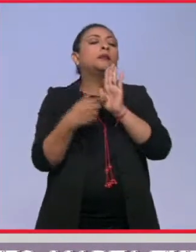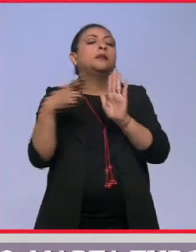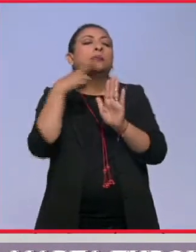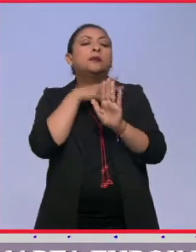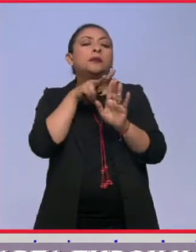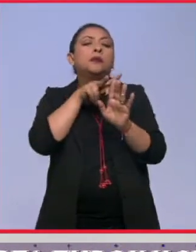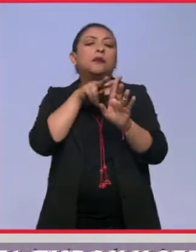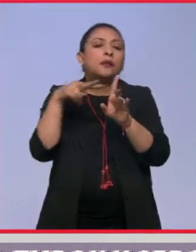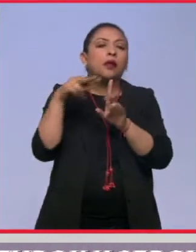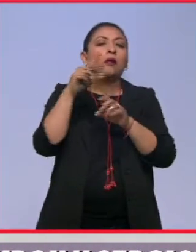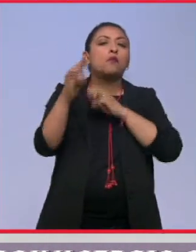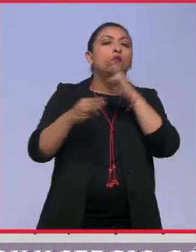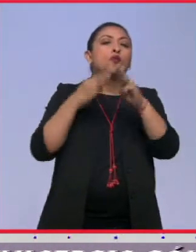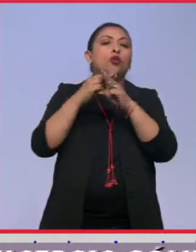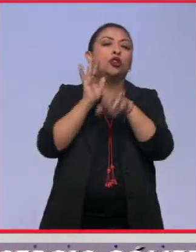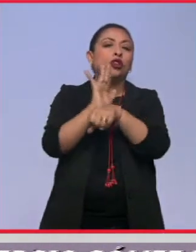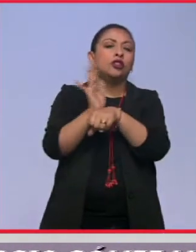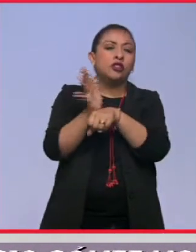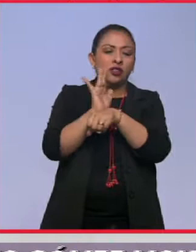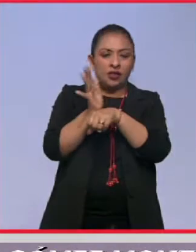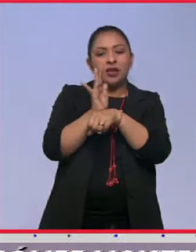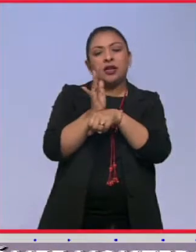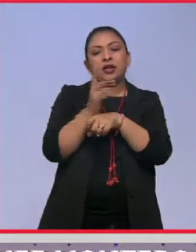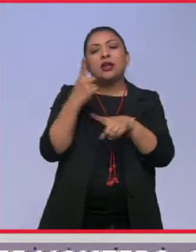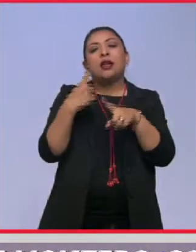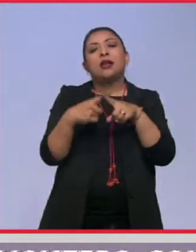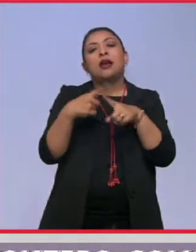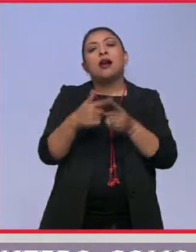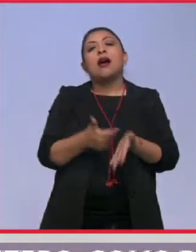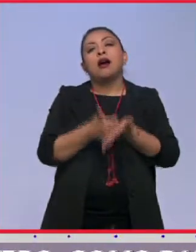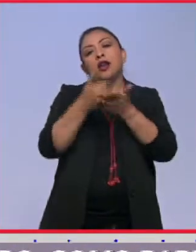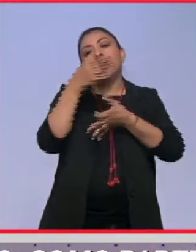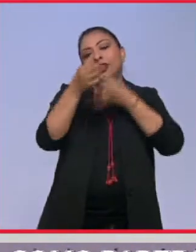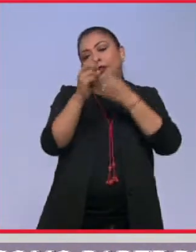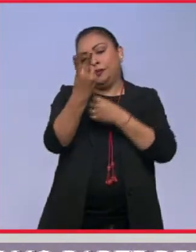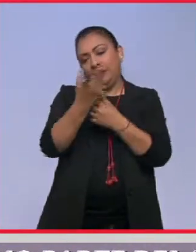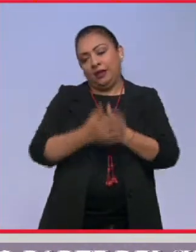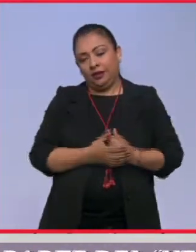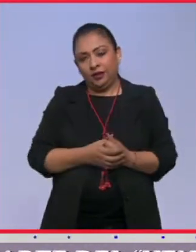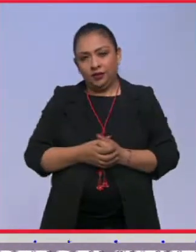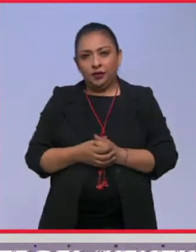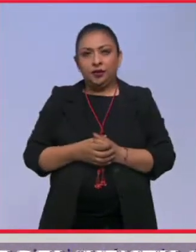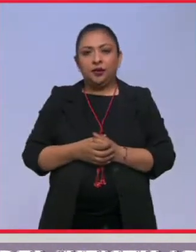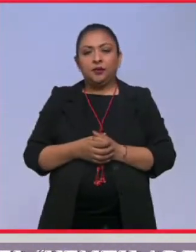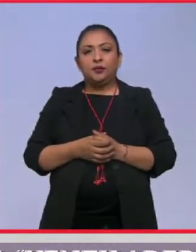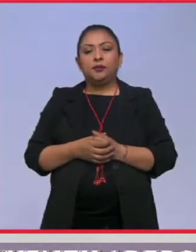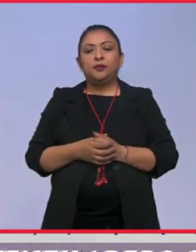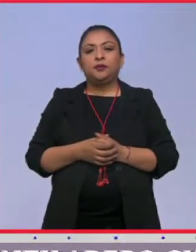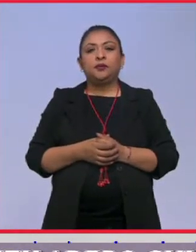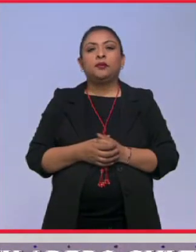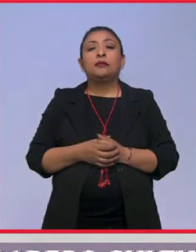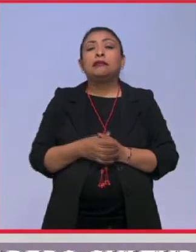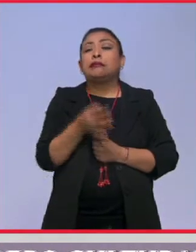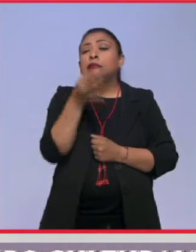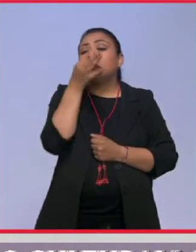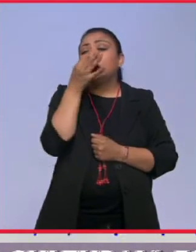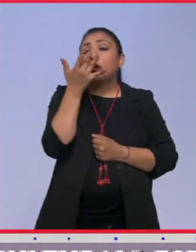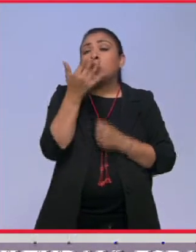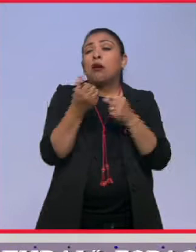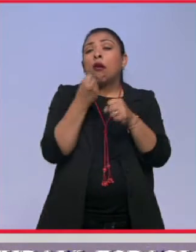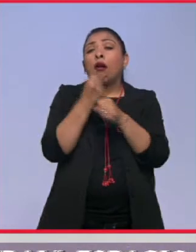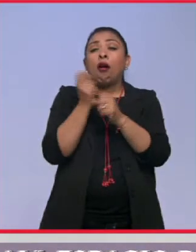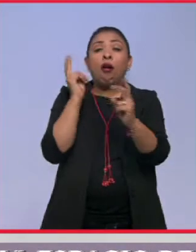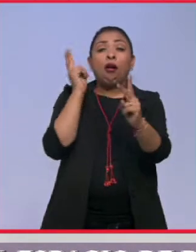esta rápida mirada al mundo del cine a través de, por supuesto, Noticias 22. A casi 50 años de